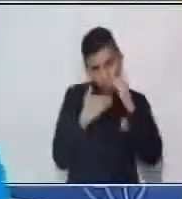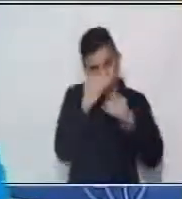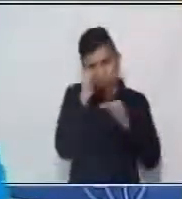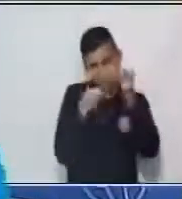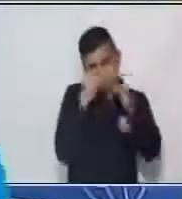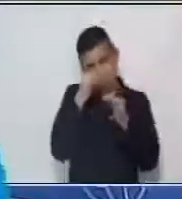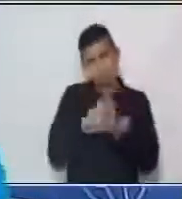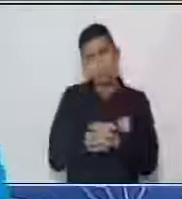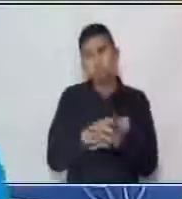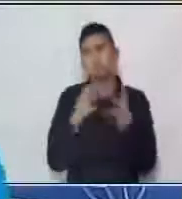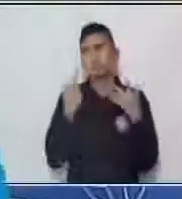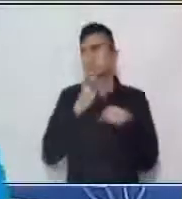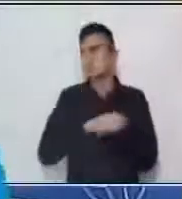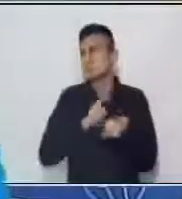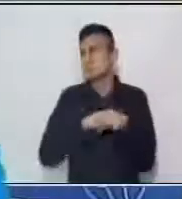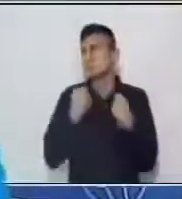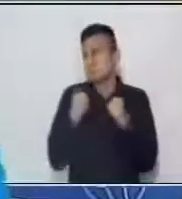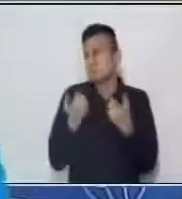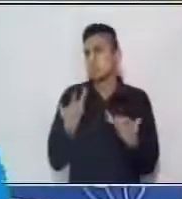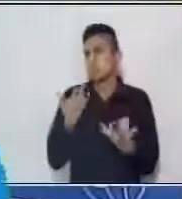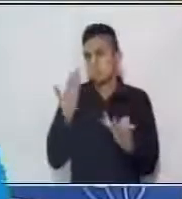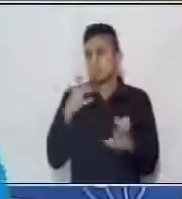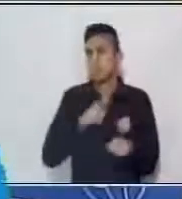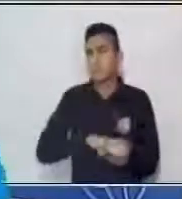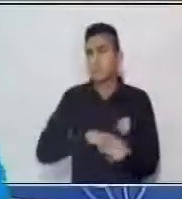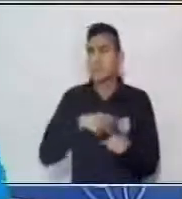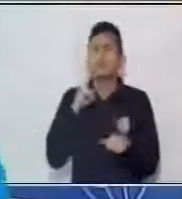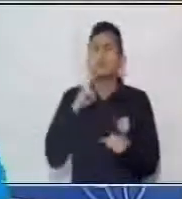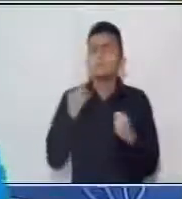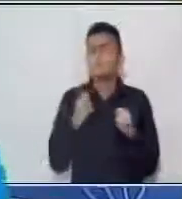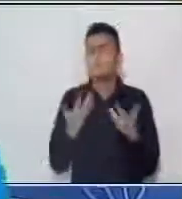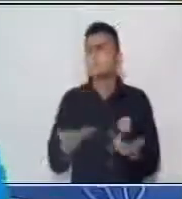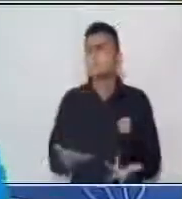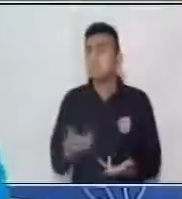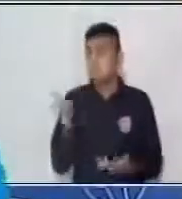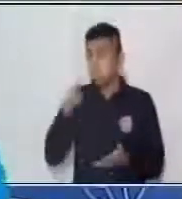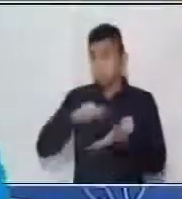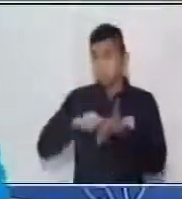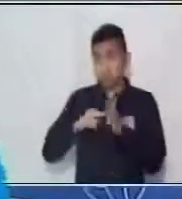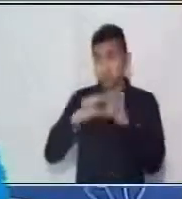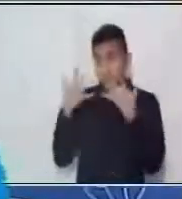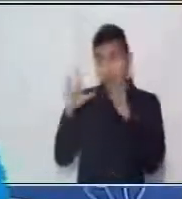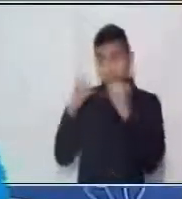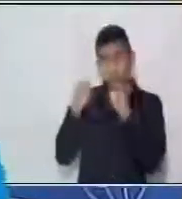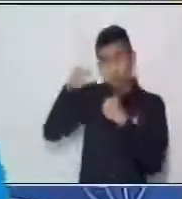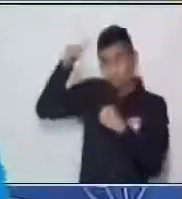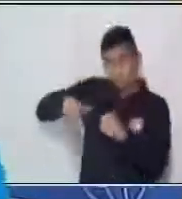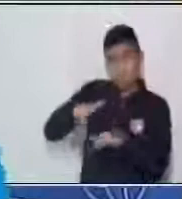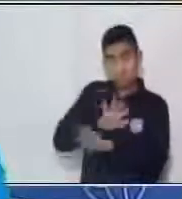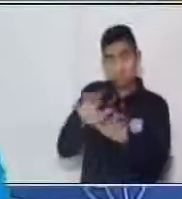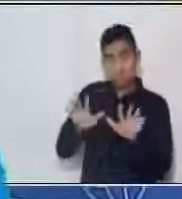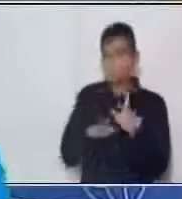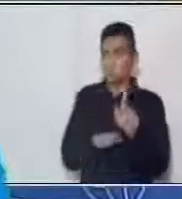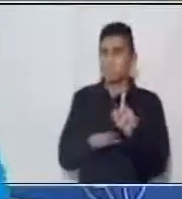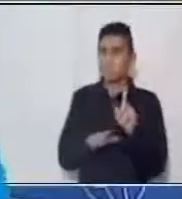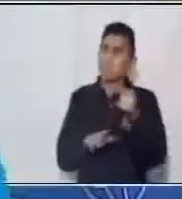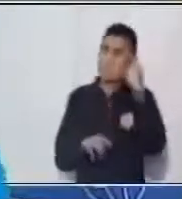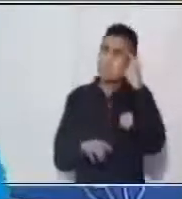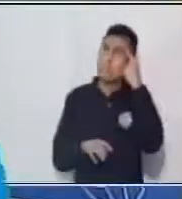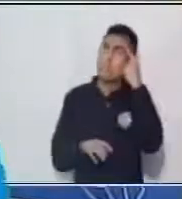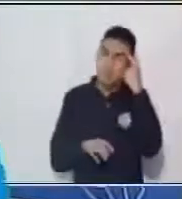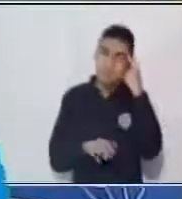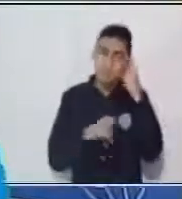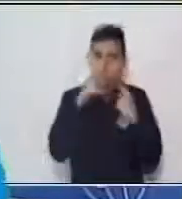en qué tiempo lo estamos haciendo, porque eso no significa que se esté haciendo en este momento. Y si estamos hablando